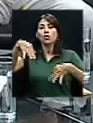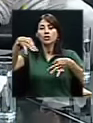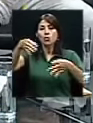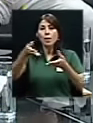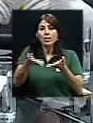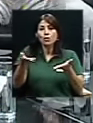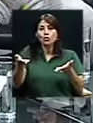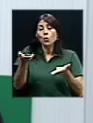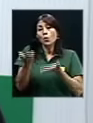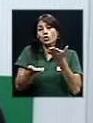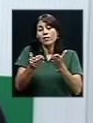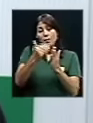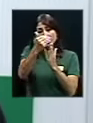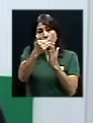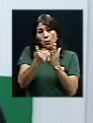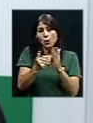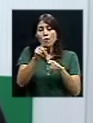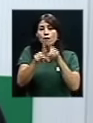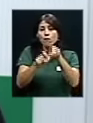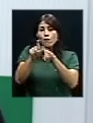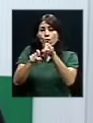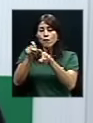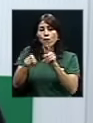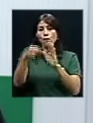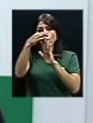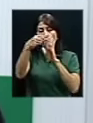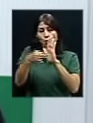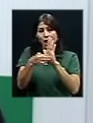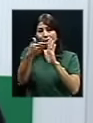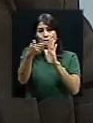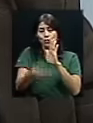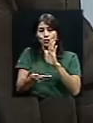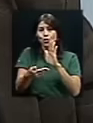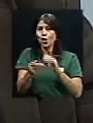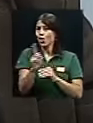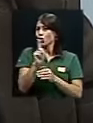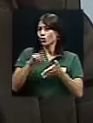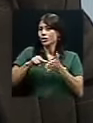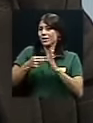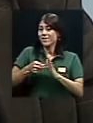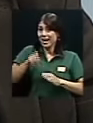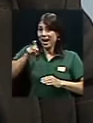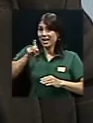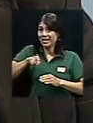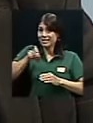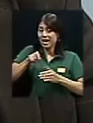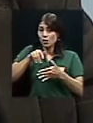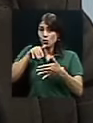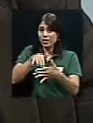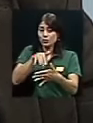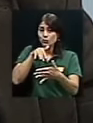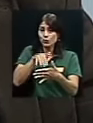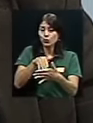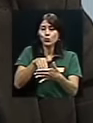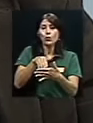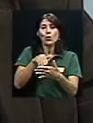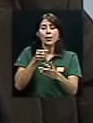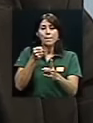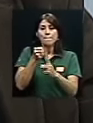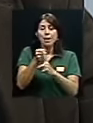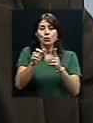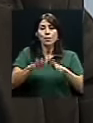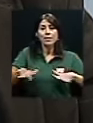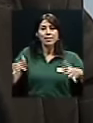estudios técnicos que los complementen, no necesariamente un estudio de impacto ambiental completo, integral para todo el tramo de la carretera con todos sus